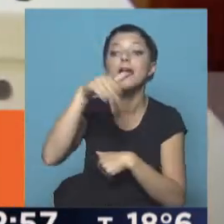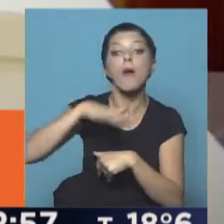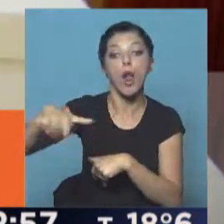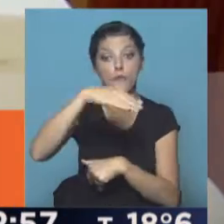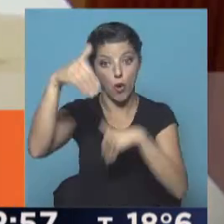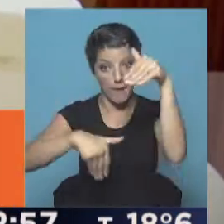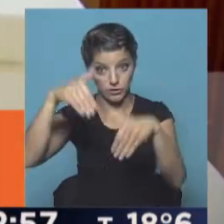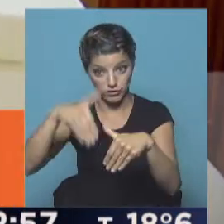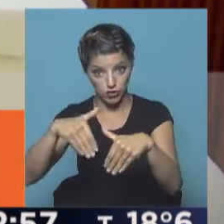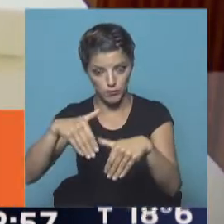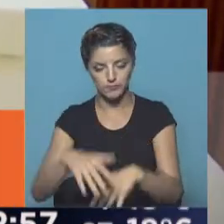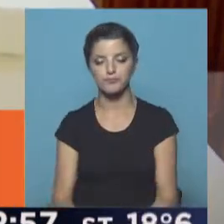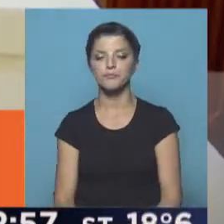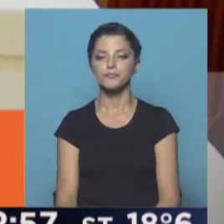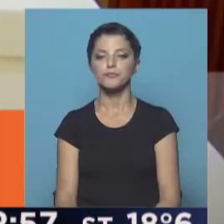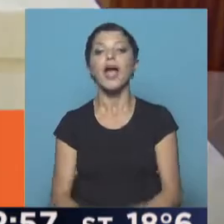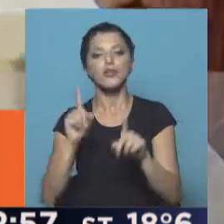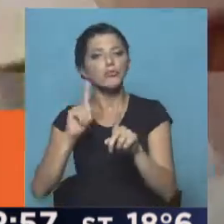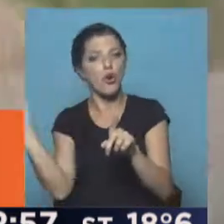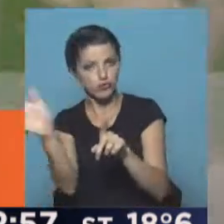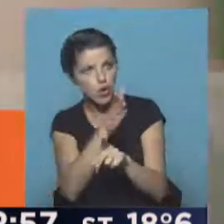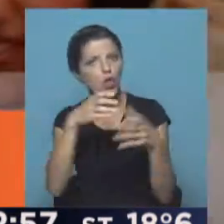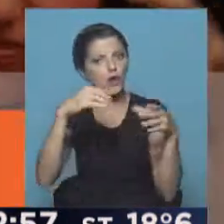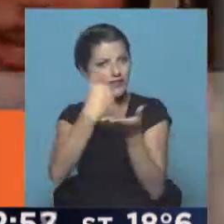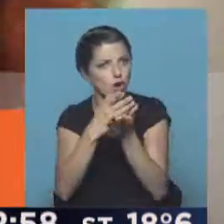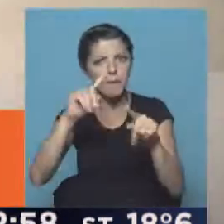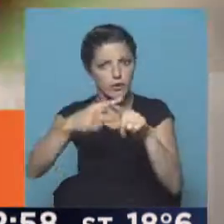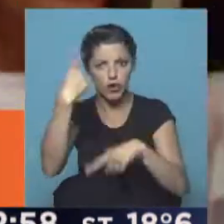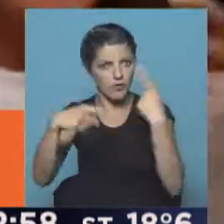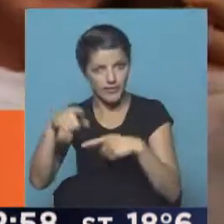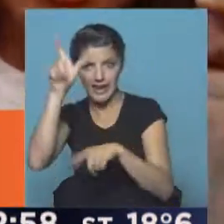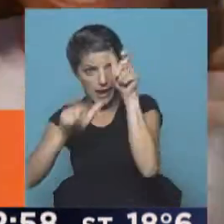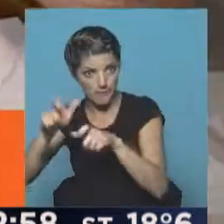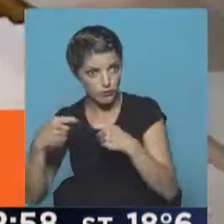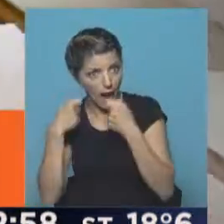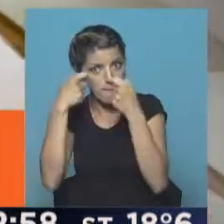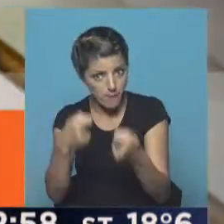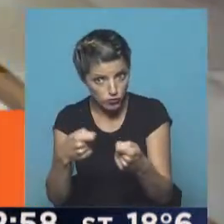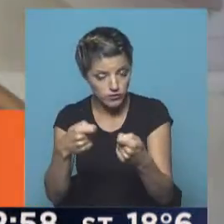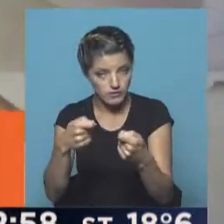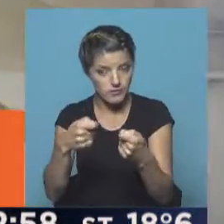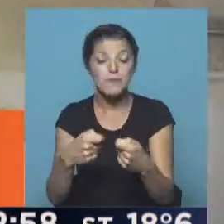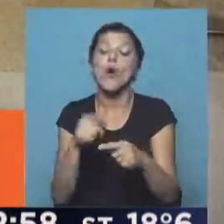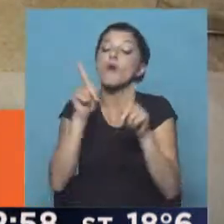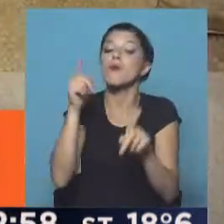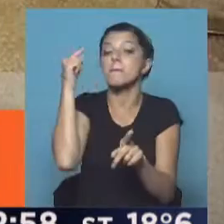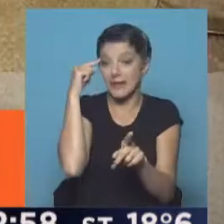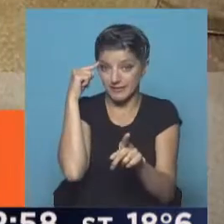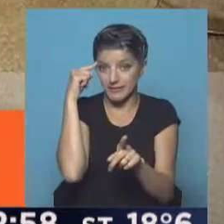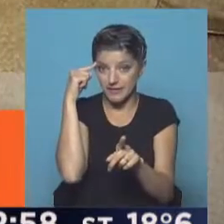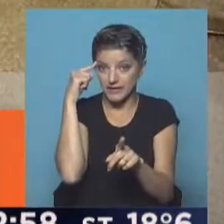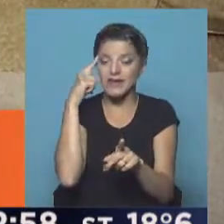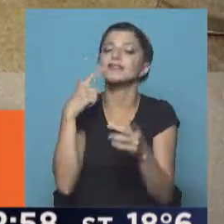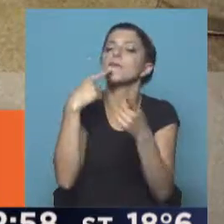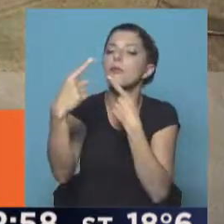La iniciativa es apoyada por todo el arco político y la ciudadanía en la medida en que, al menos en teoría, consiste en recurrir